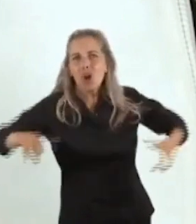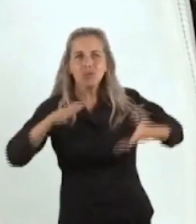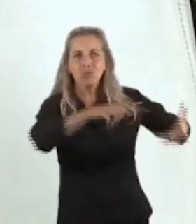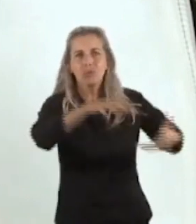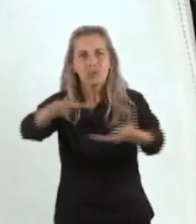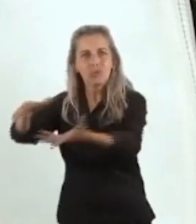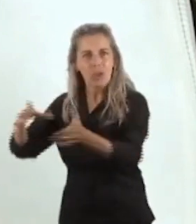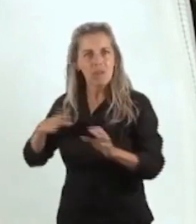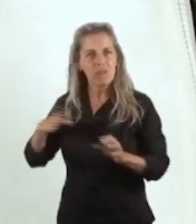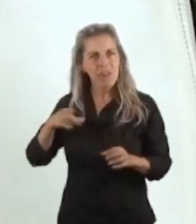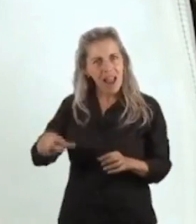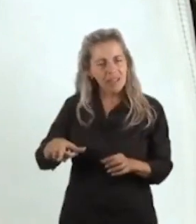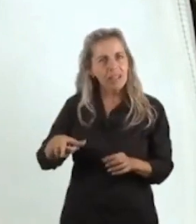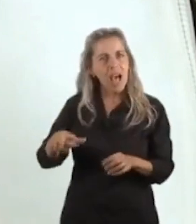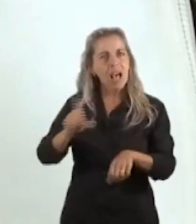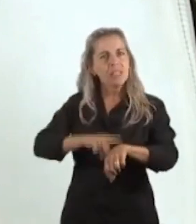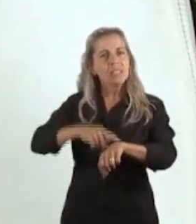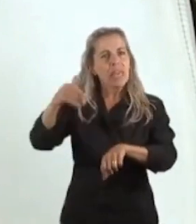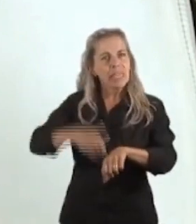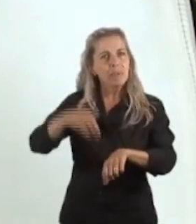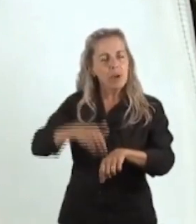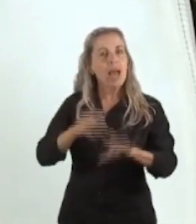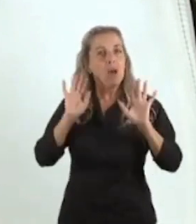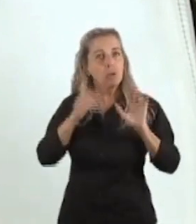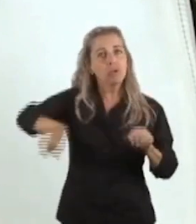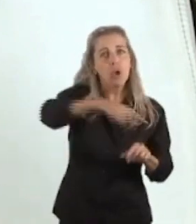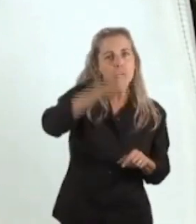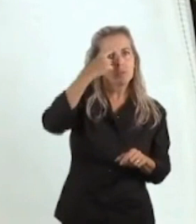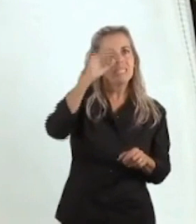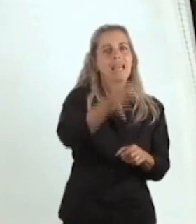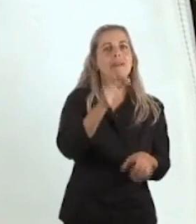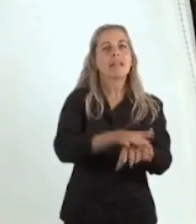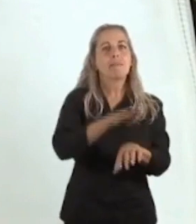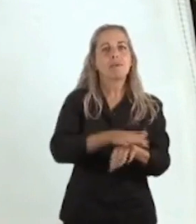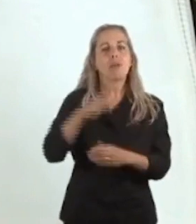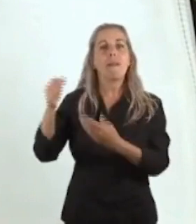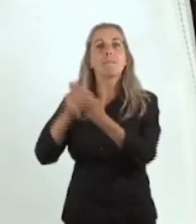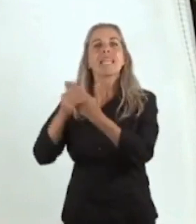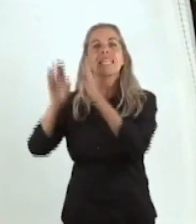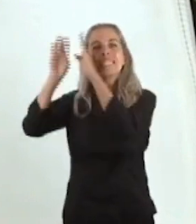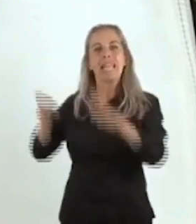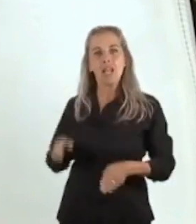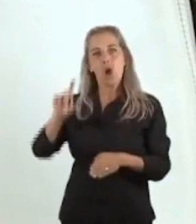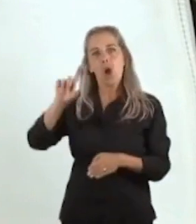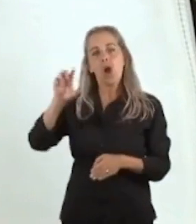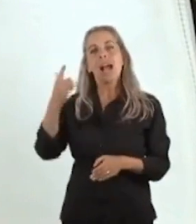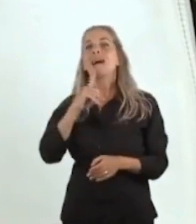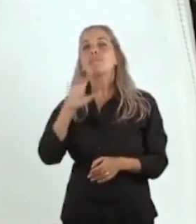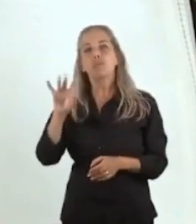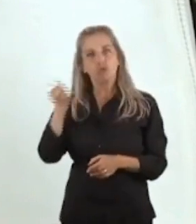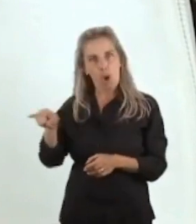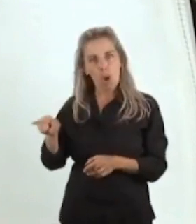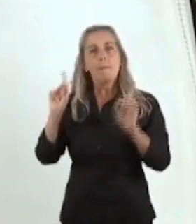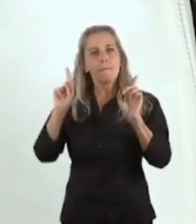restricción de las pardas viene desde el Ministerio de caputo ahora También recuerdo algo que el